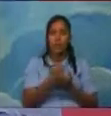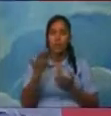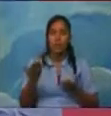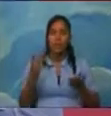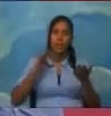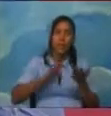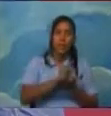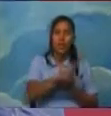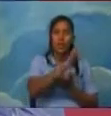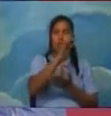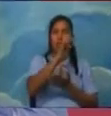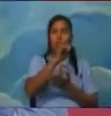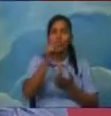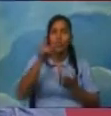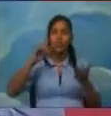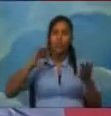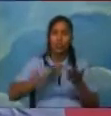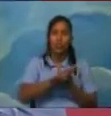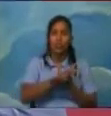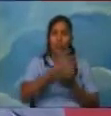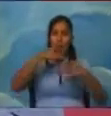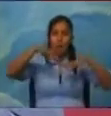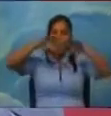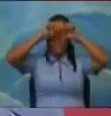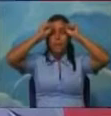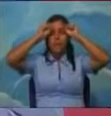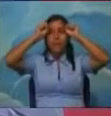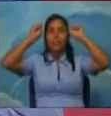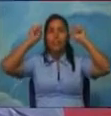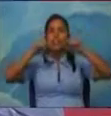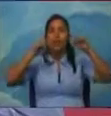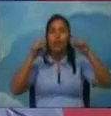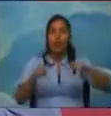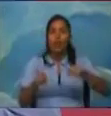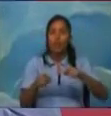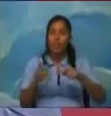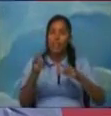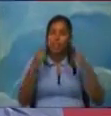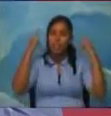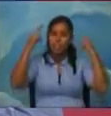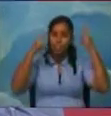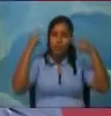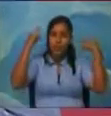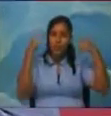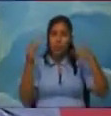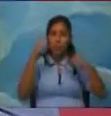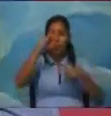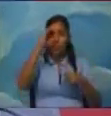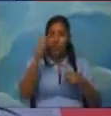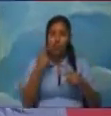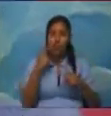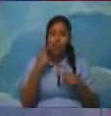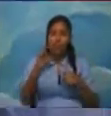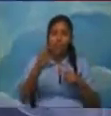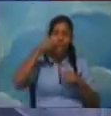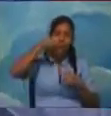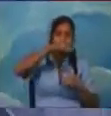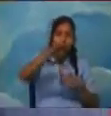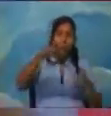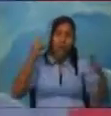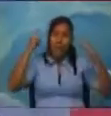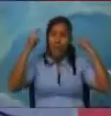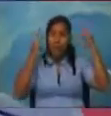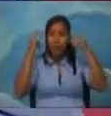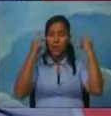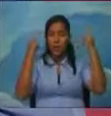glorioso! Aprende. Aprende hoy, dice, y reflexiona. Es lo que Dios manda al pueblo, a